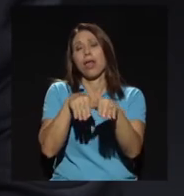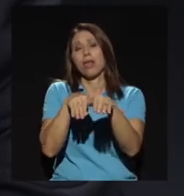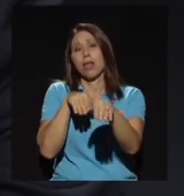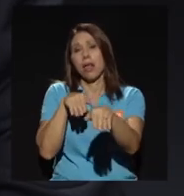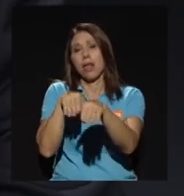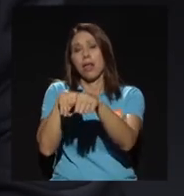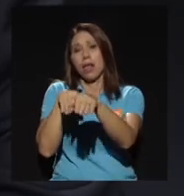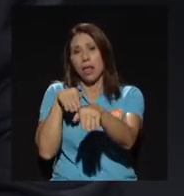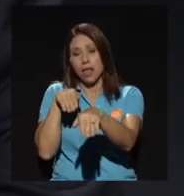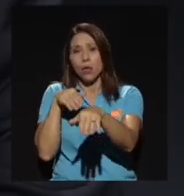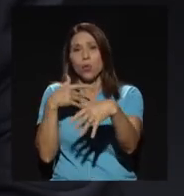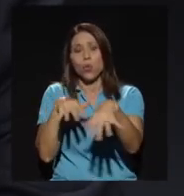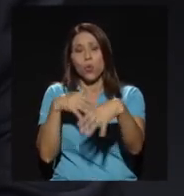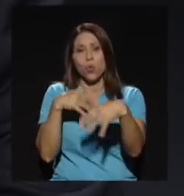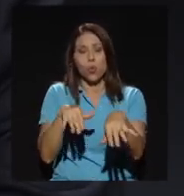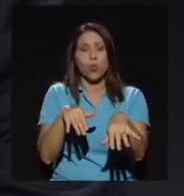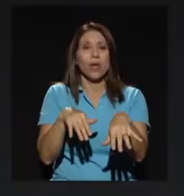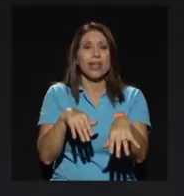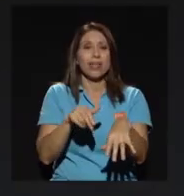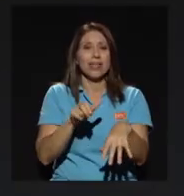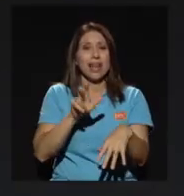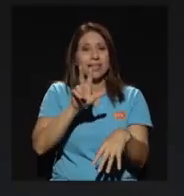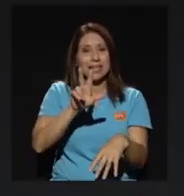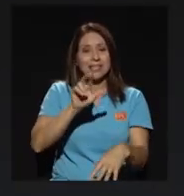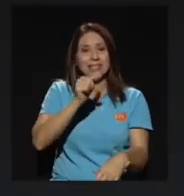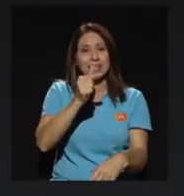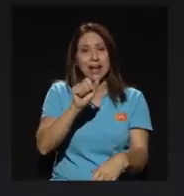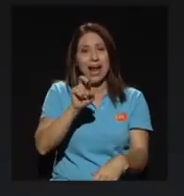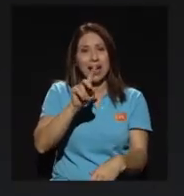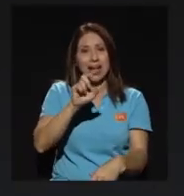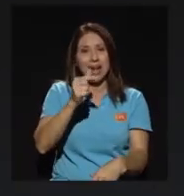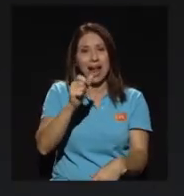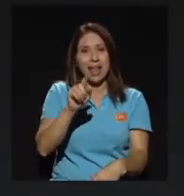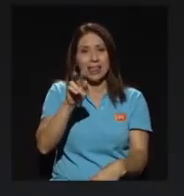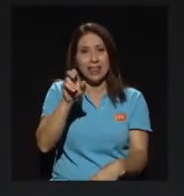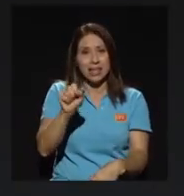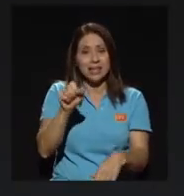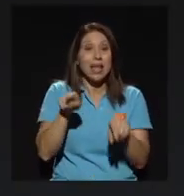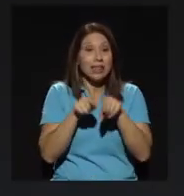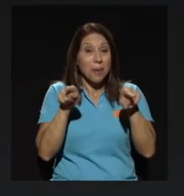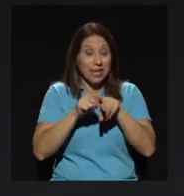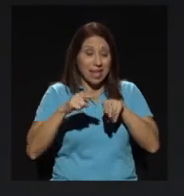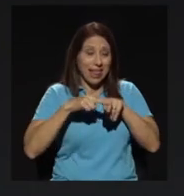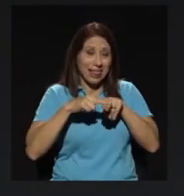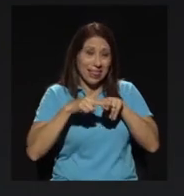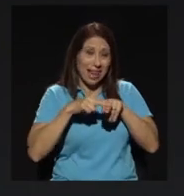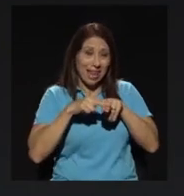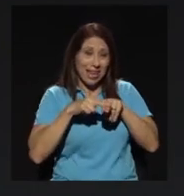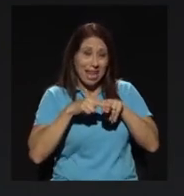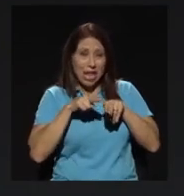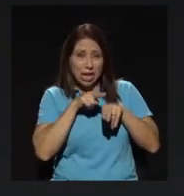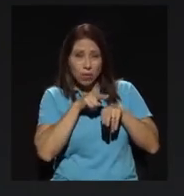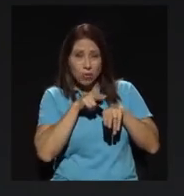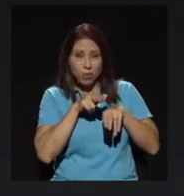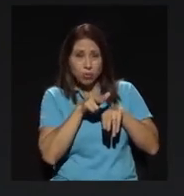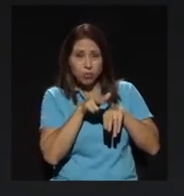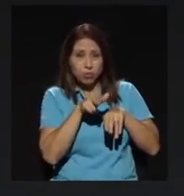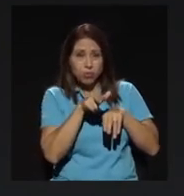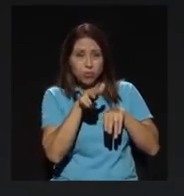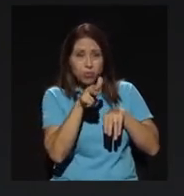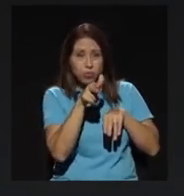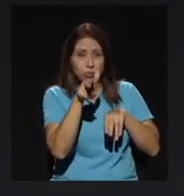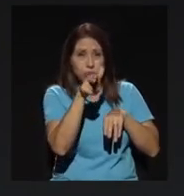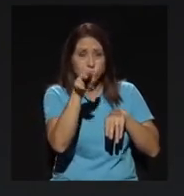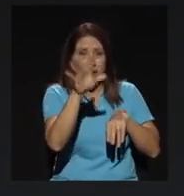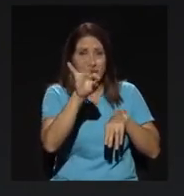el tíbet vamos a decir no eso no es subir la cuesta del virilla para ir de día no no